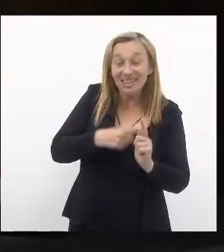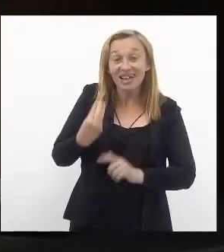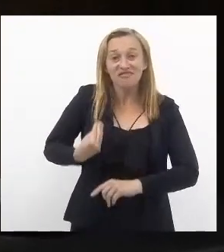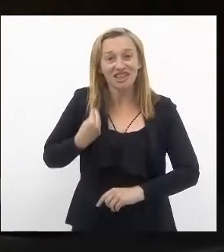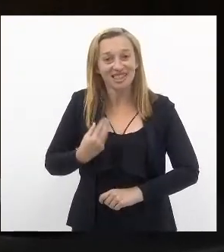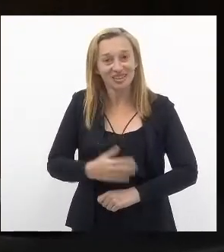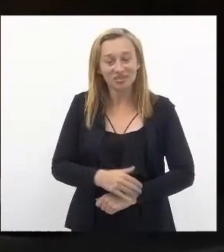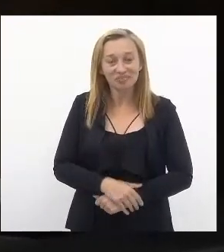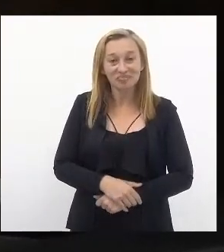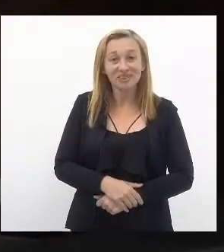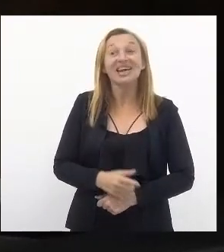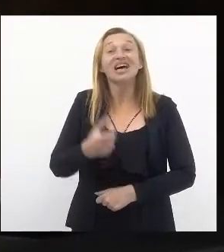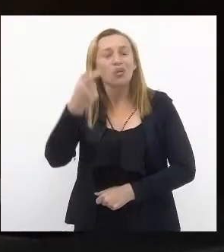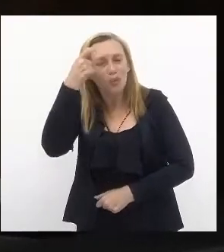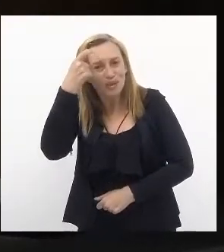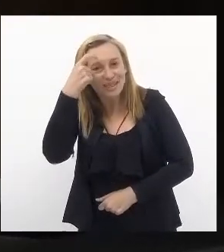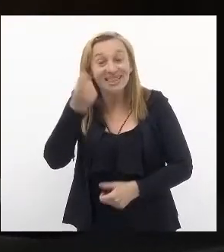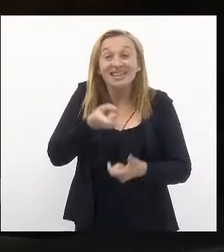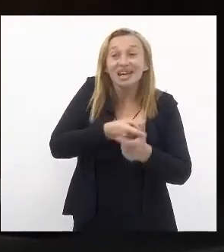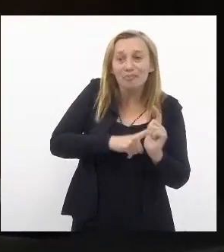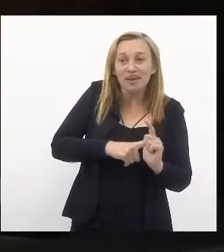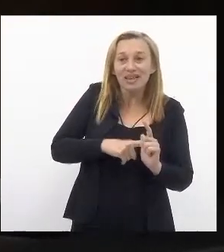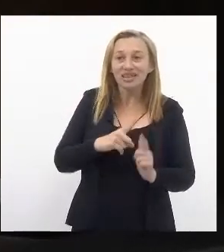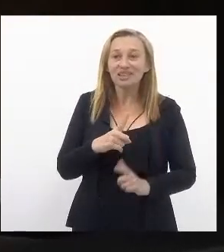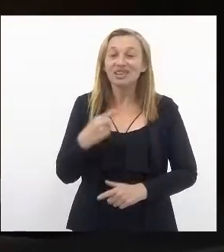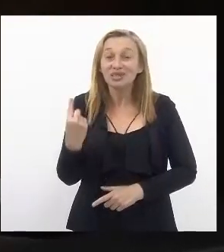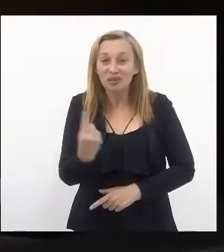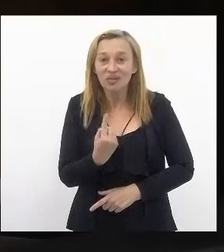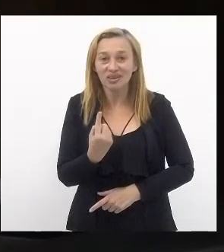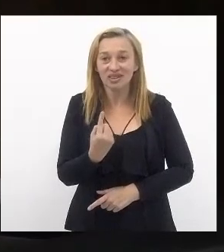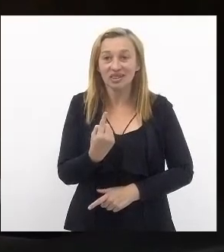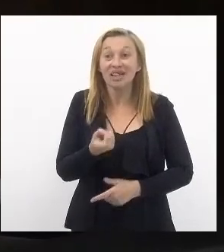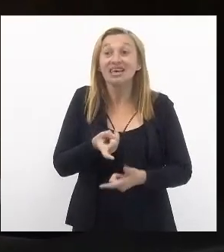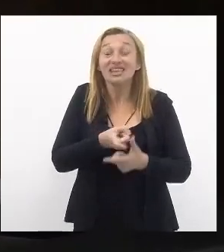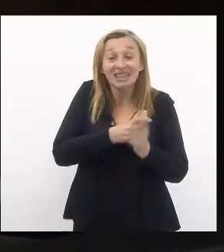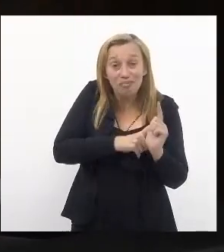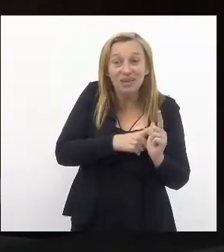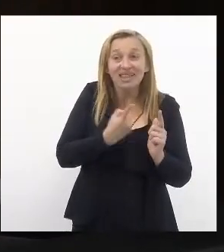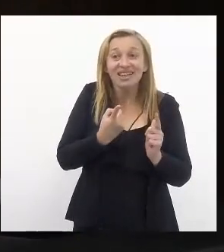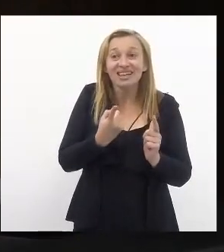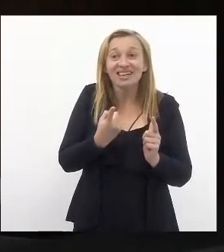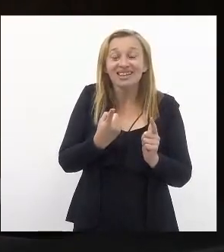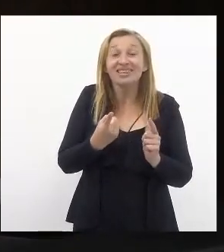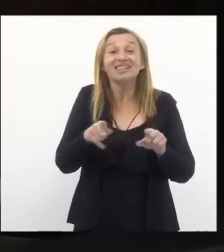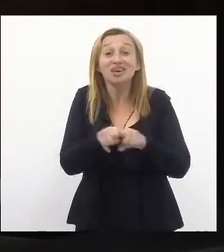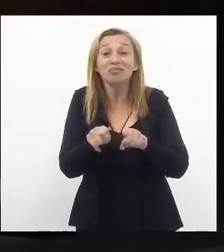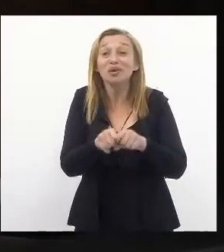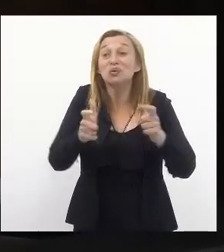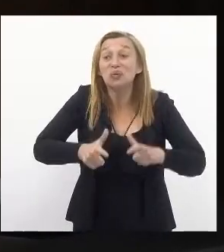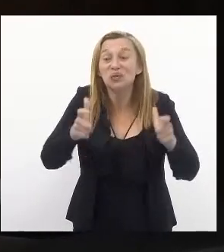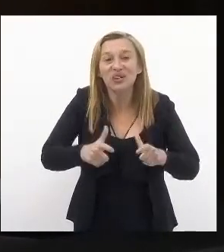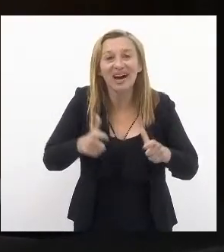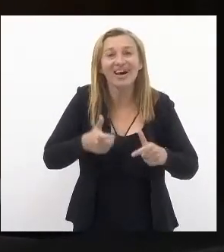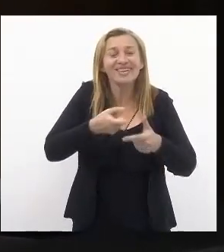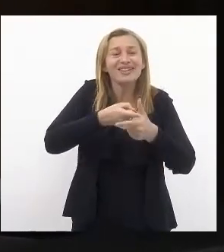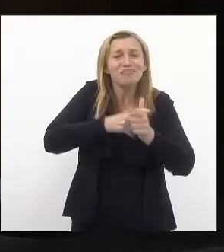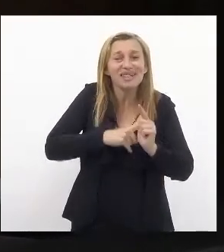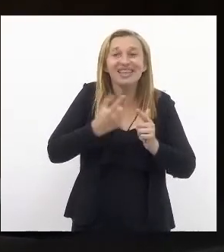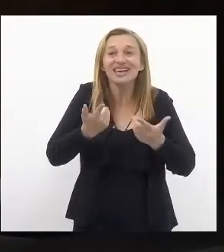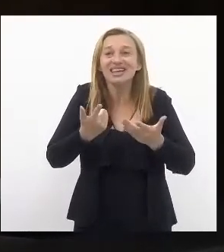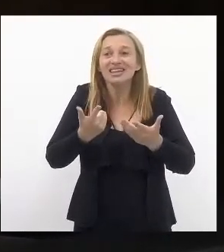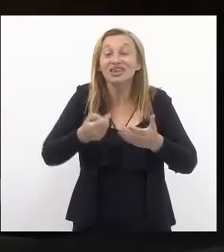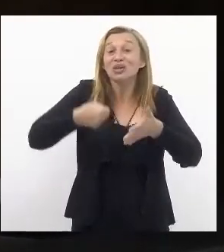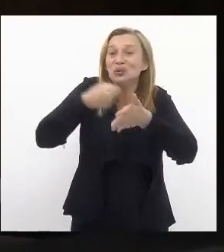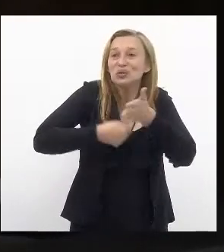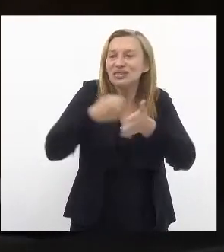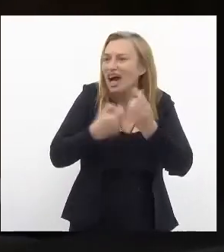vida, la conciencia de depender de la atmósfera, la conciencia de depender del medio ambiente, la conciencia de depender de